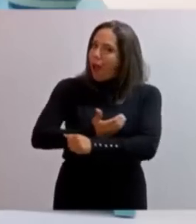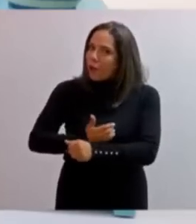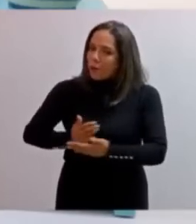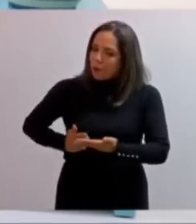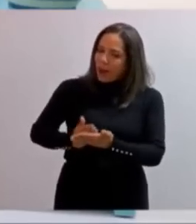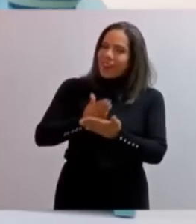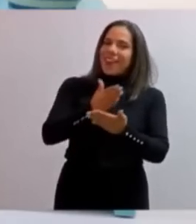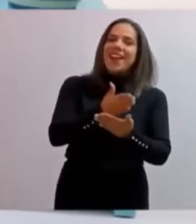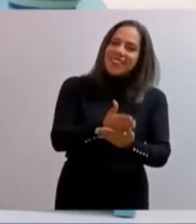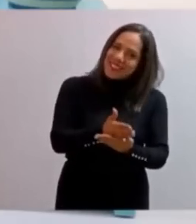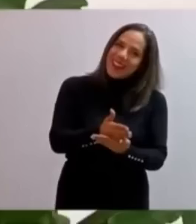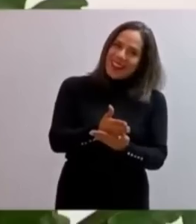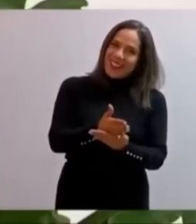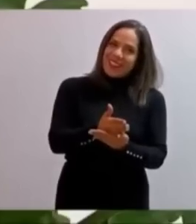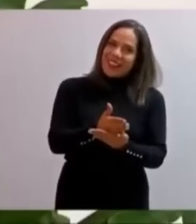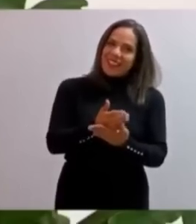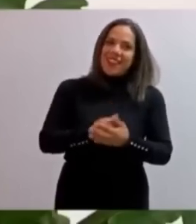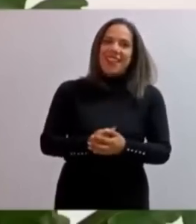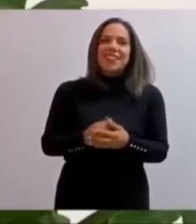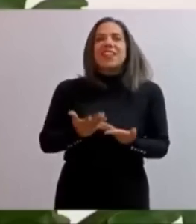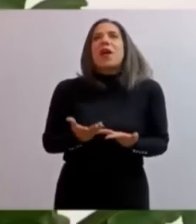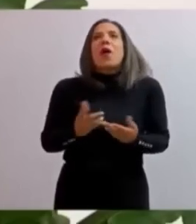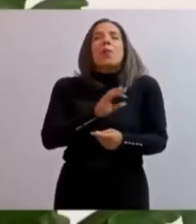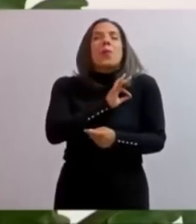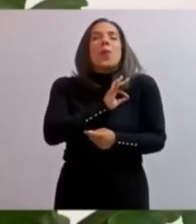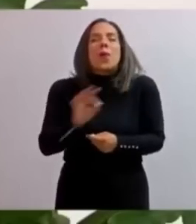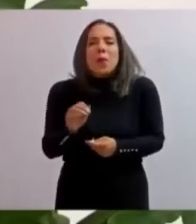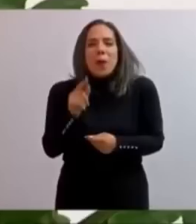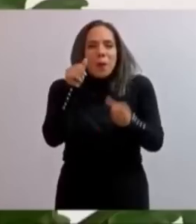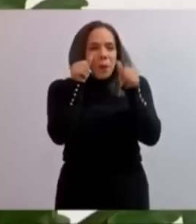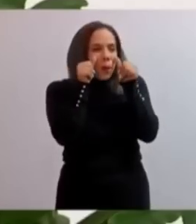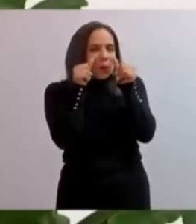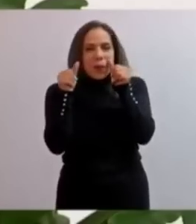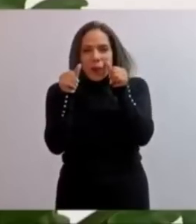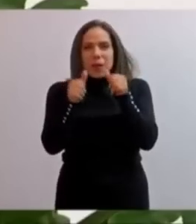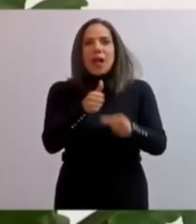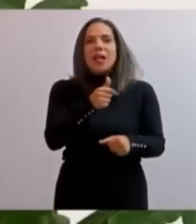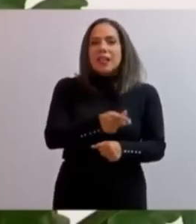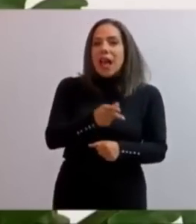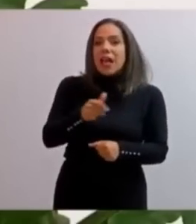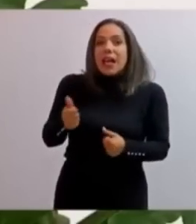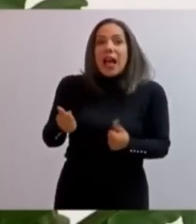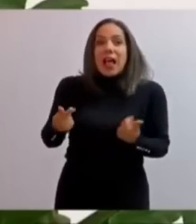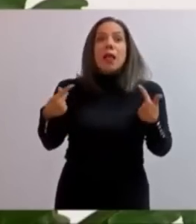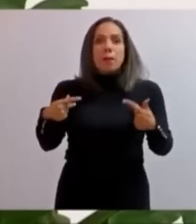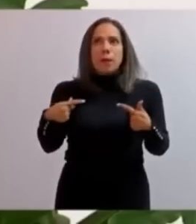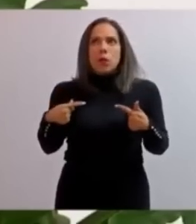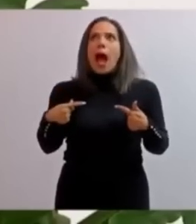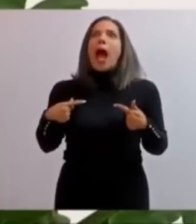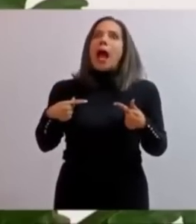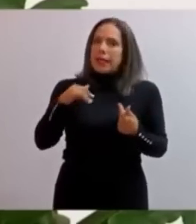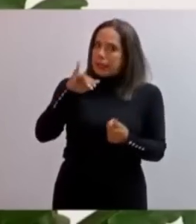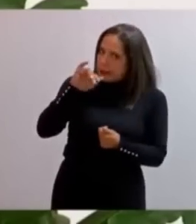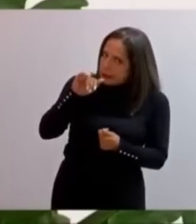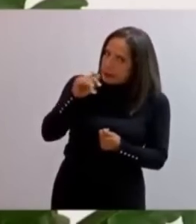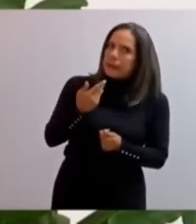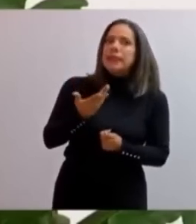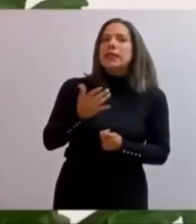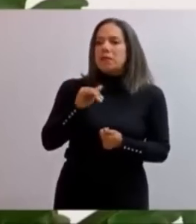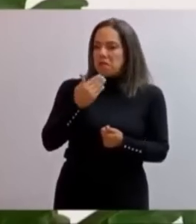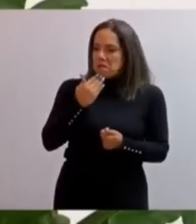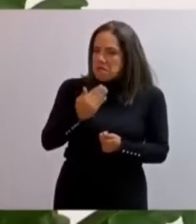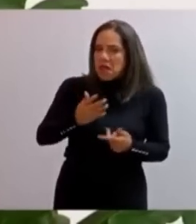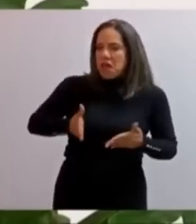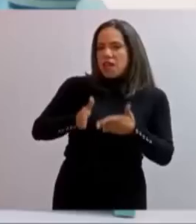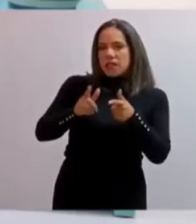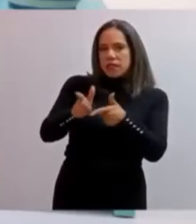largo de estas jornadas de diálogo nos permitirán identificar aquello que conviene seguir haciendo y lo que es necesario dejar de hacer o